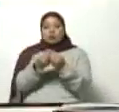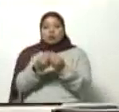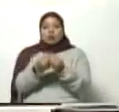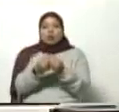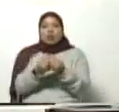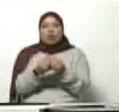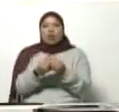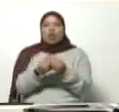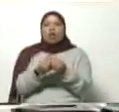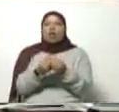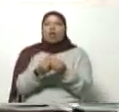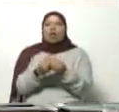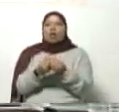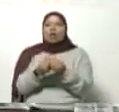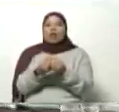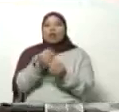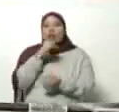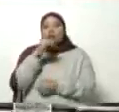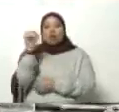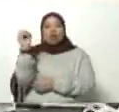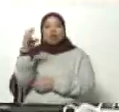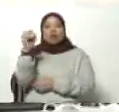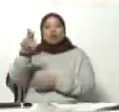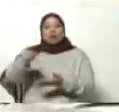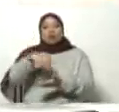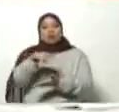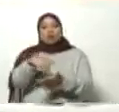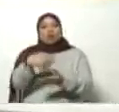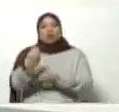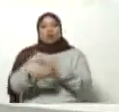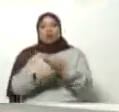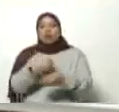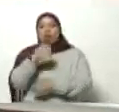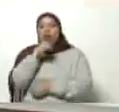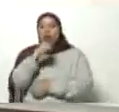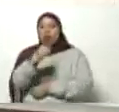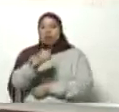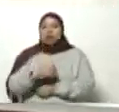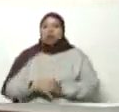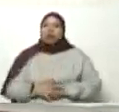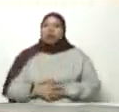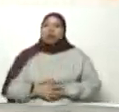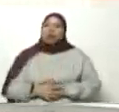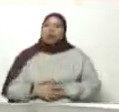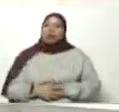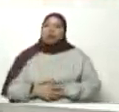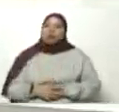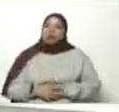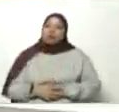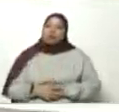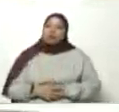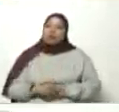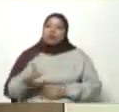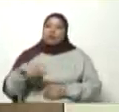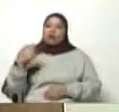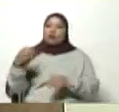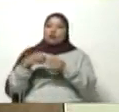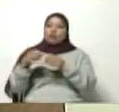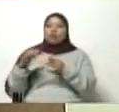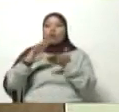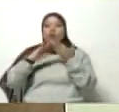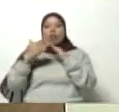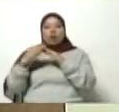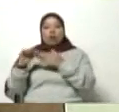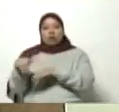JPSUE. En esa asamblea también se harán las postulaciones para los equipos de calle,